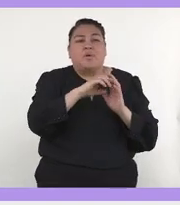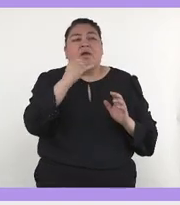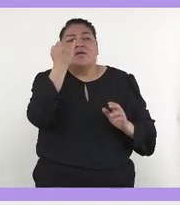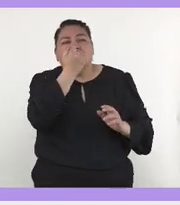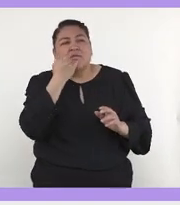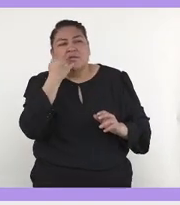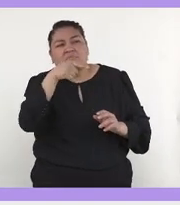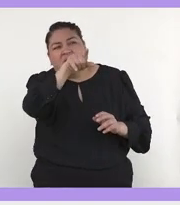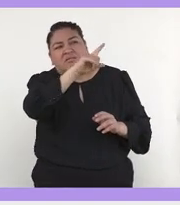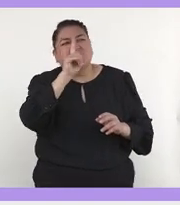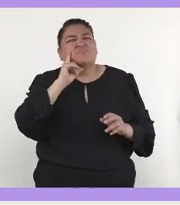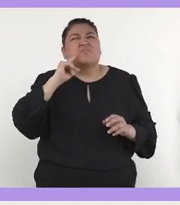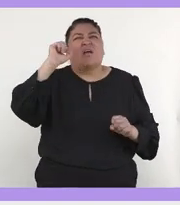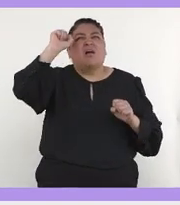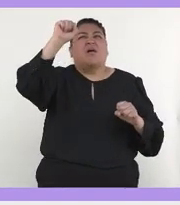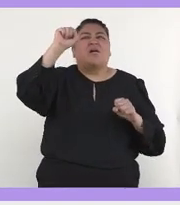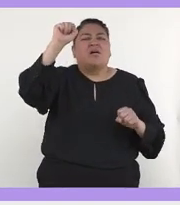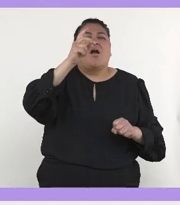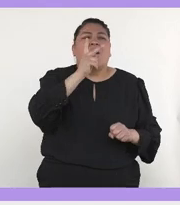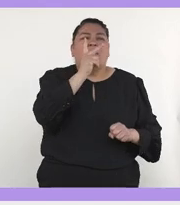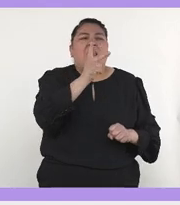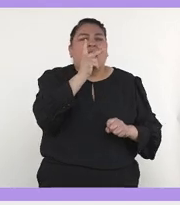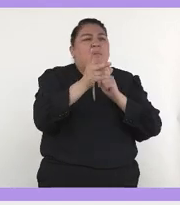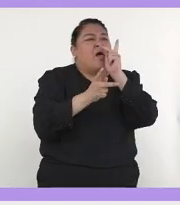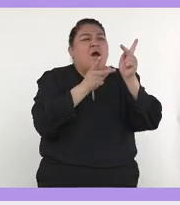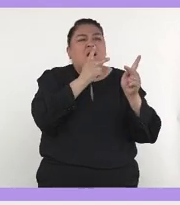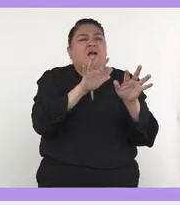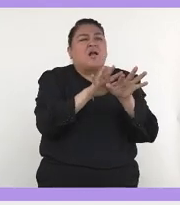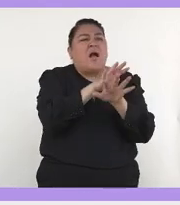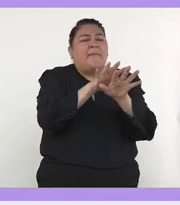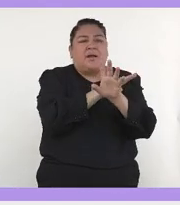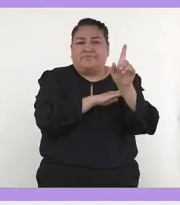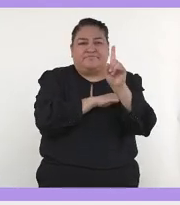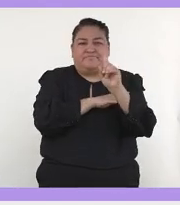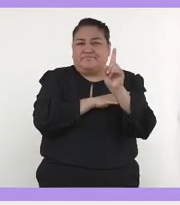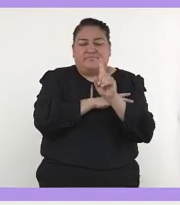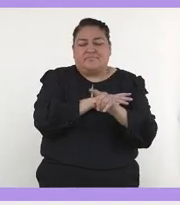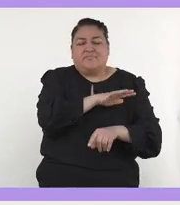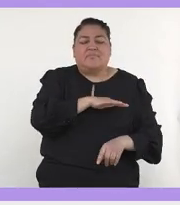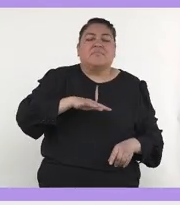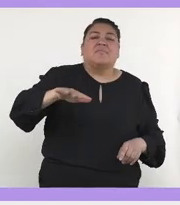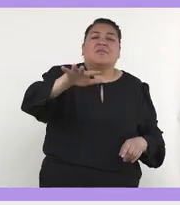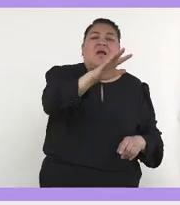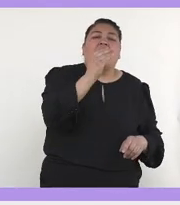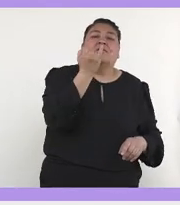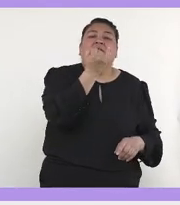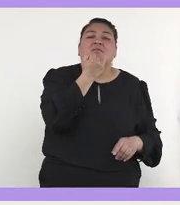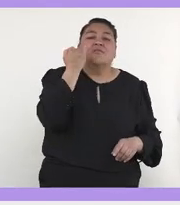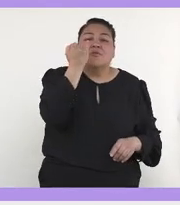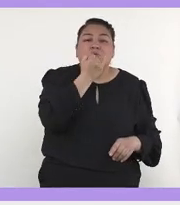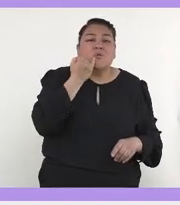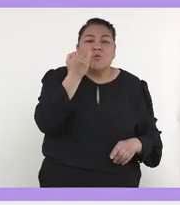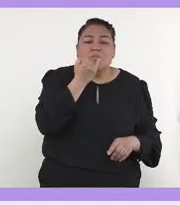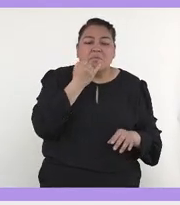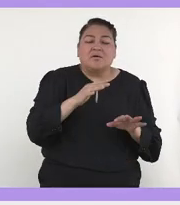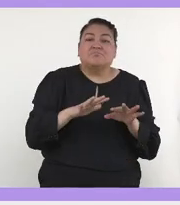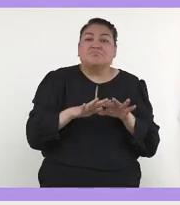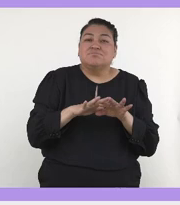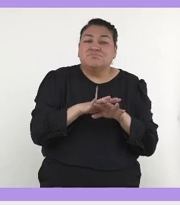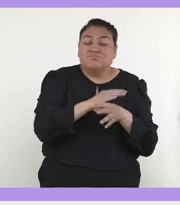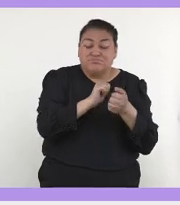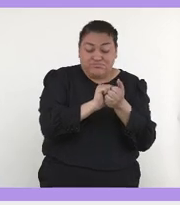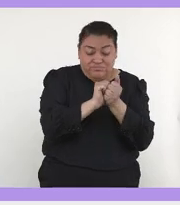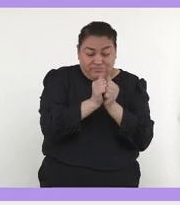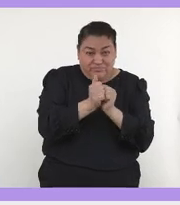las feministas ya se pusieron acá a cambiar la forma en la que hablábamos y demás no la realidad es que la lengua siempre siempre ha cambiado Solo que ha cambiado de maneras